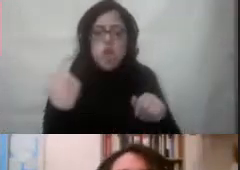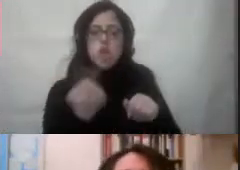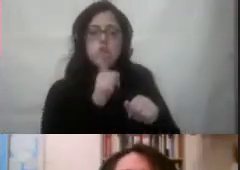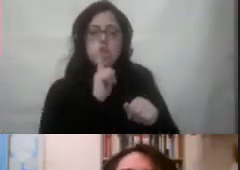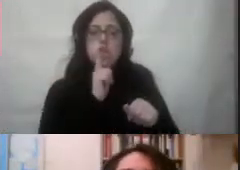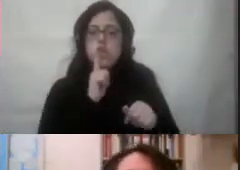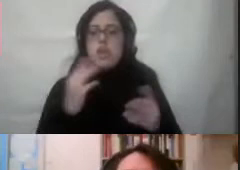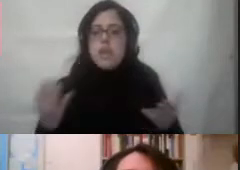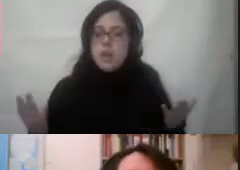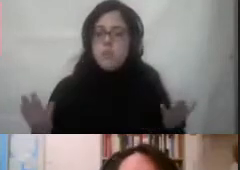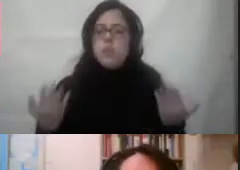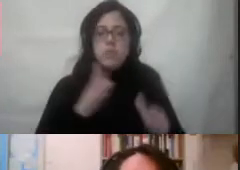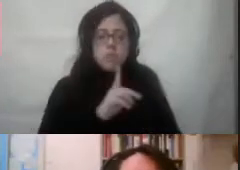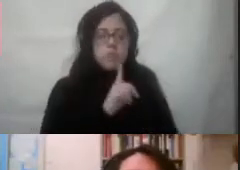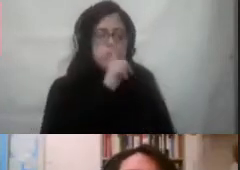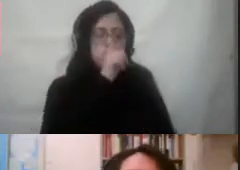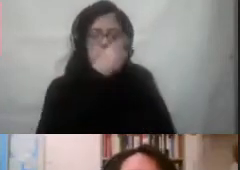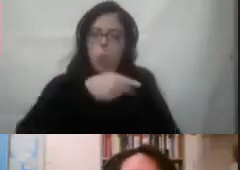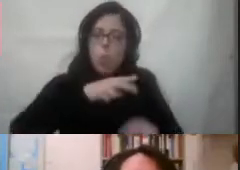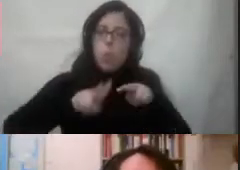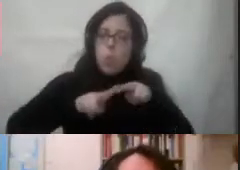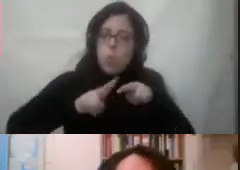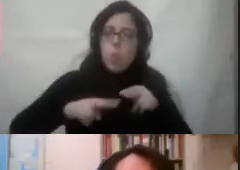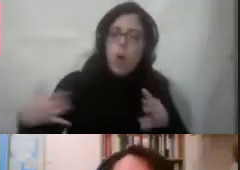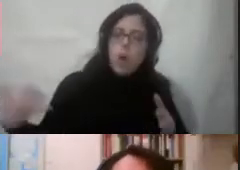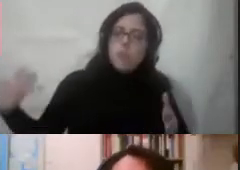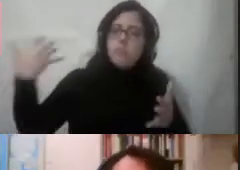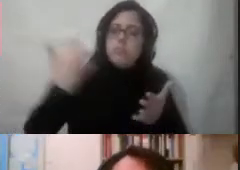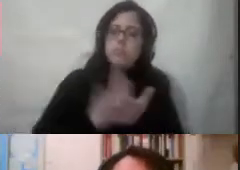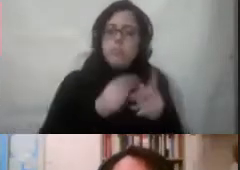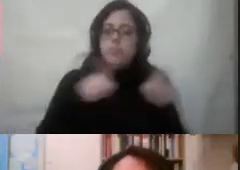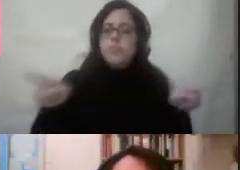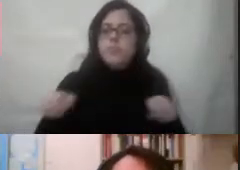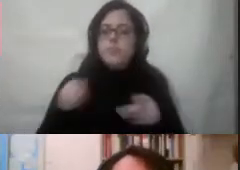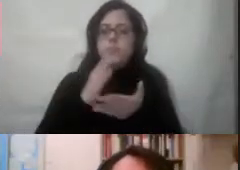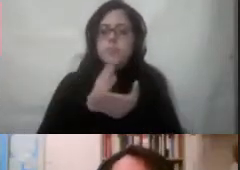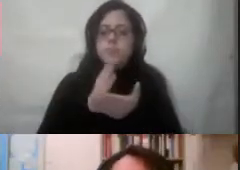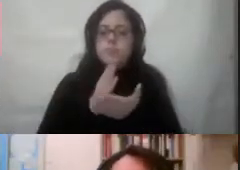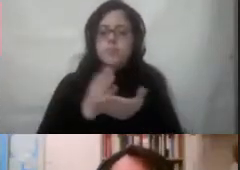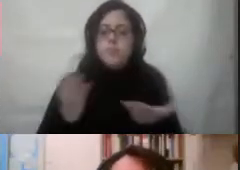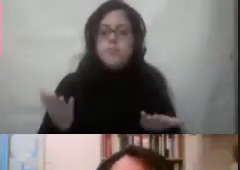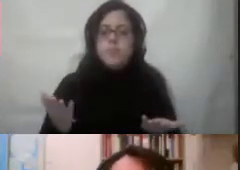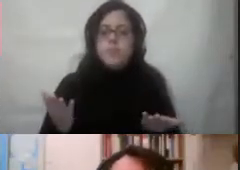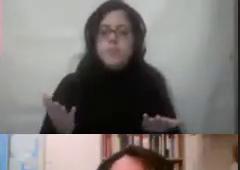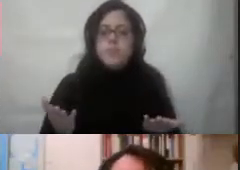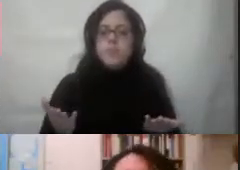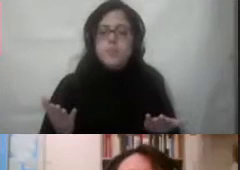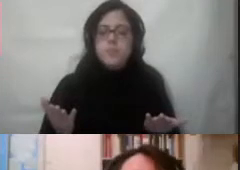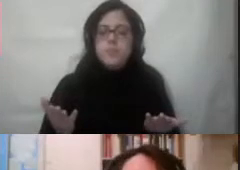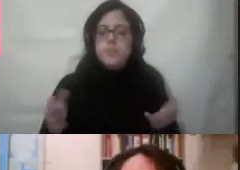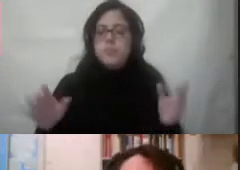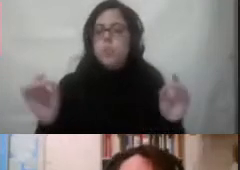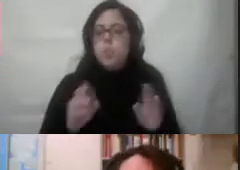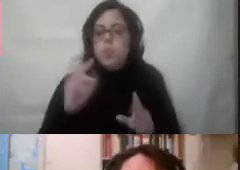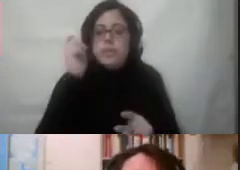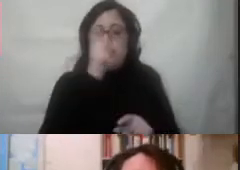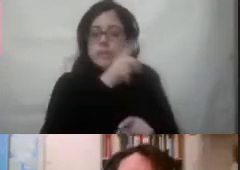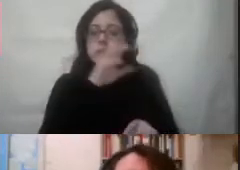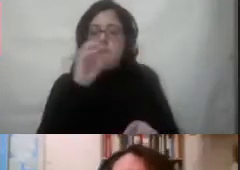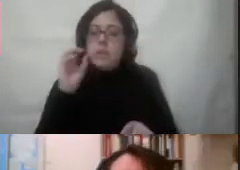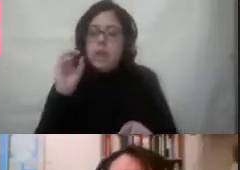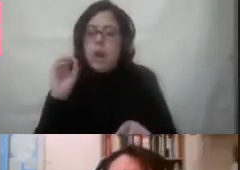profesores estamos acostumbrados a hacer en nuestra sala de clase. De alguna manera se ha dificultado con este